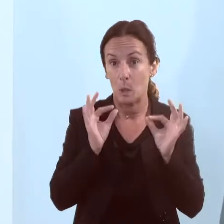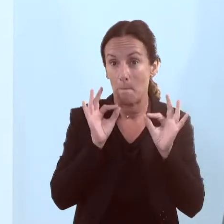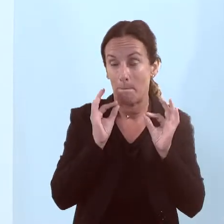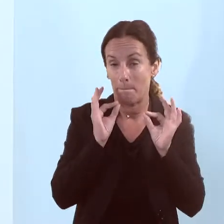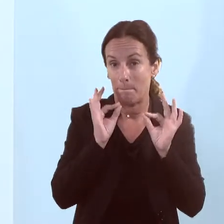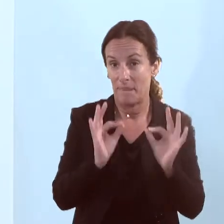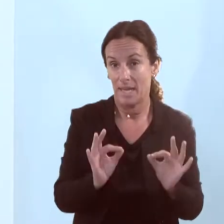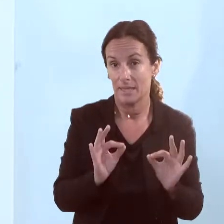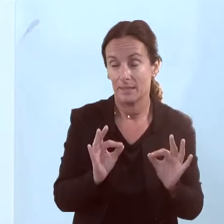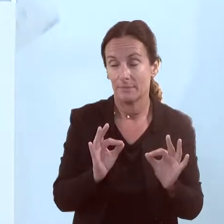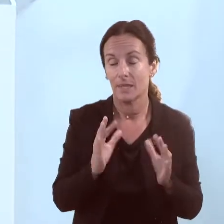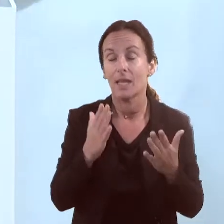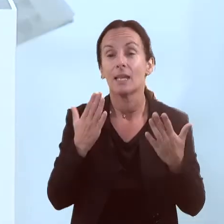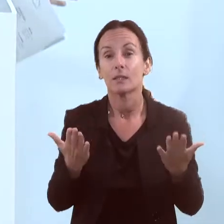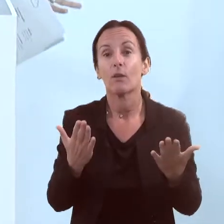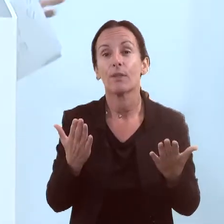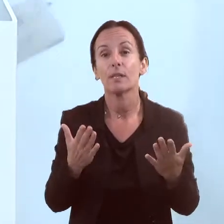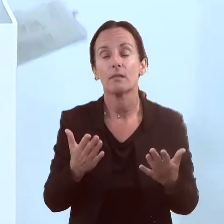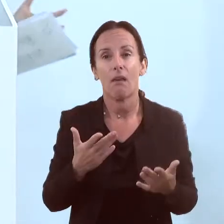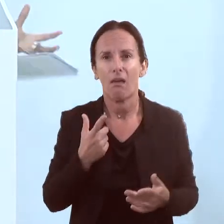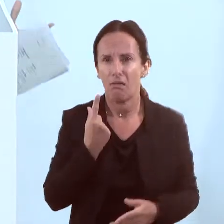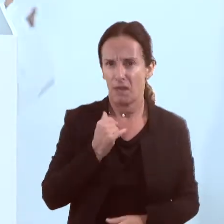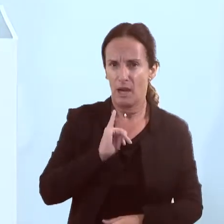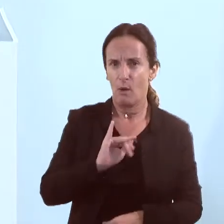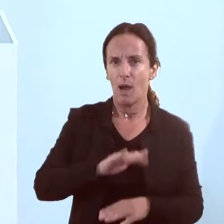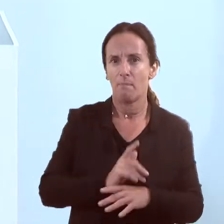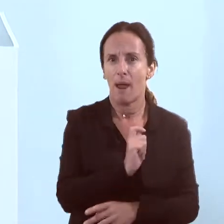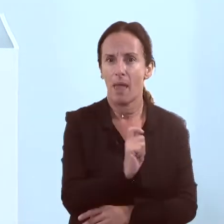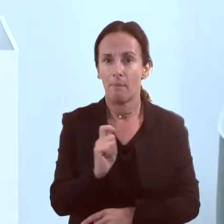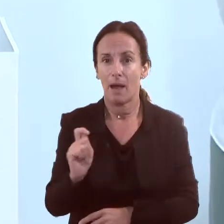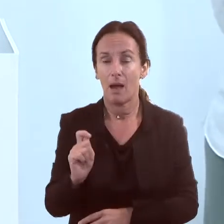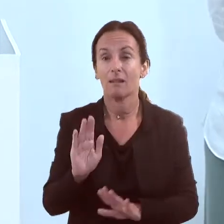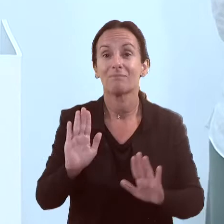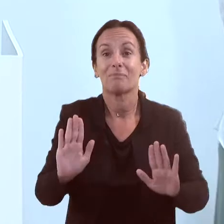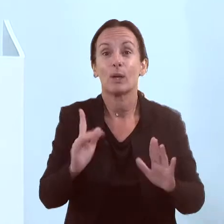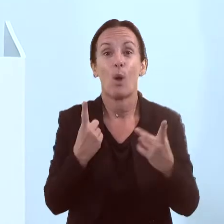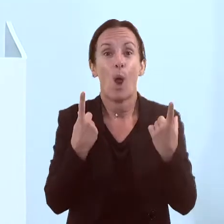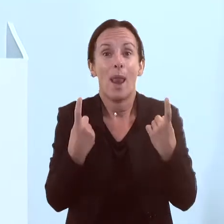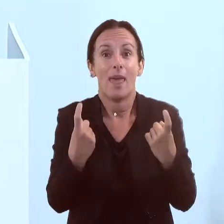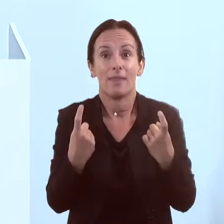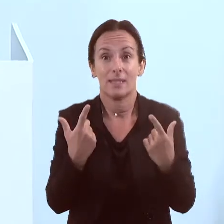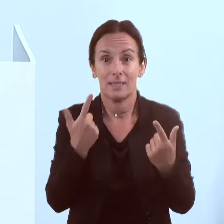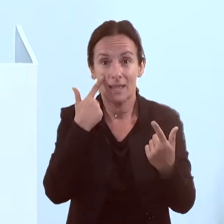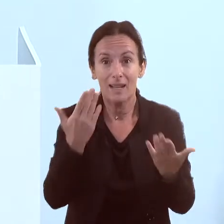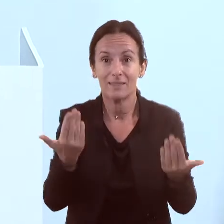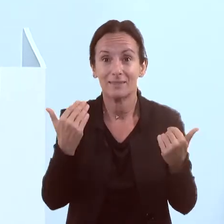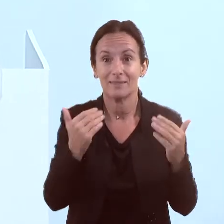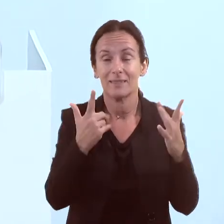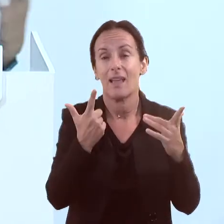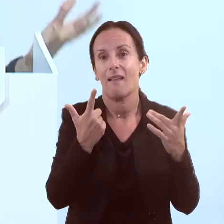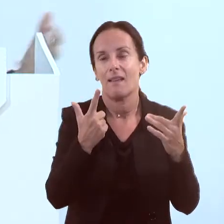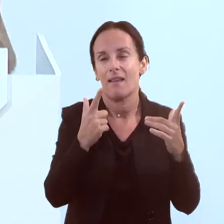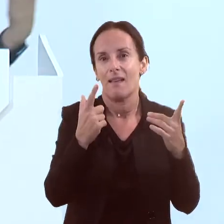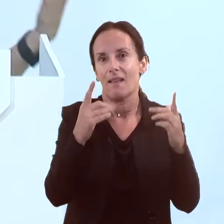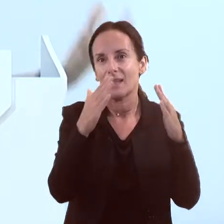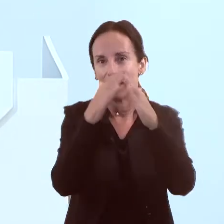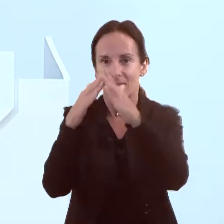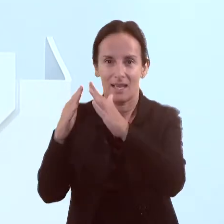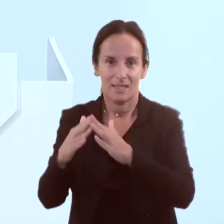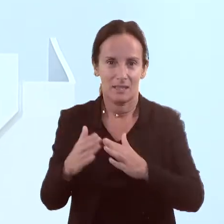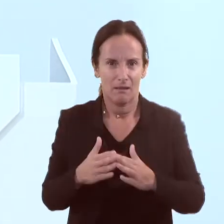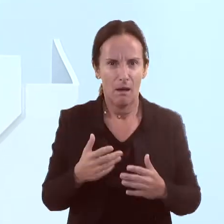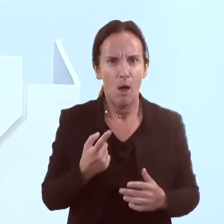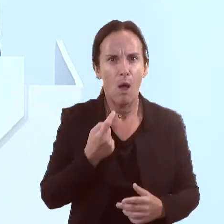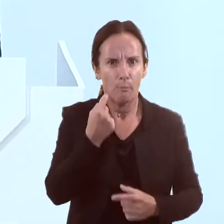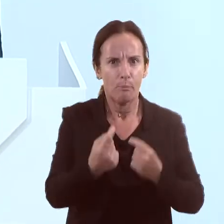esas viviendas, acceder. Tenemos dinero para pagarlas, necesitamos que aparezcan. Ya estamos en el camino, están apareciendo. De hecho, antes